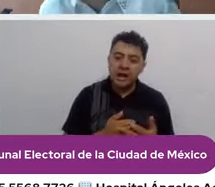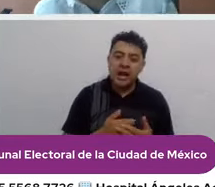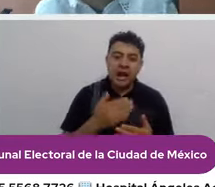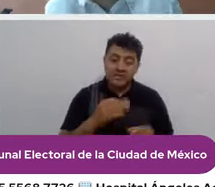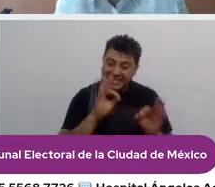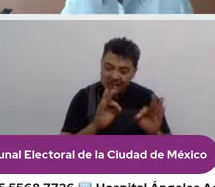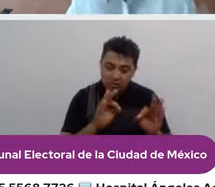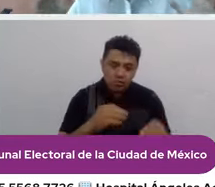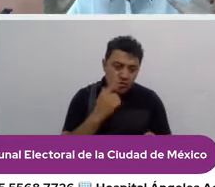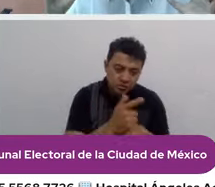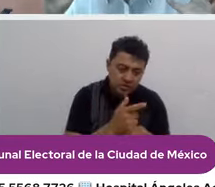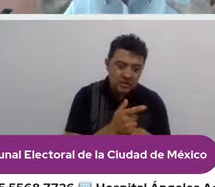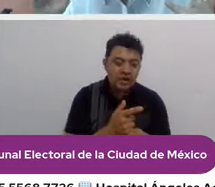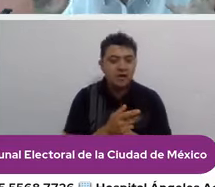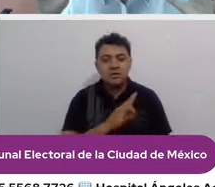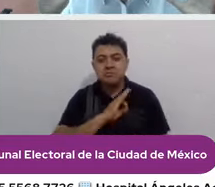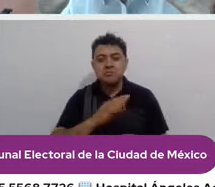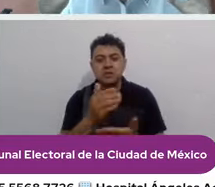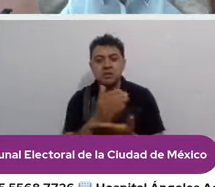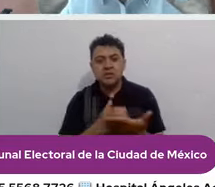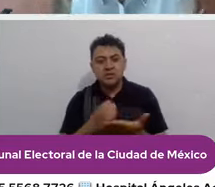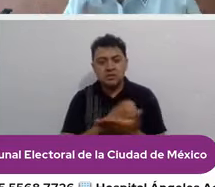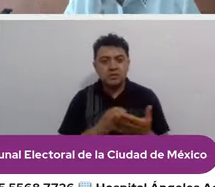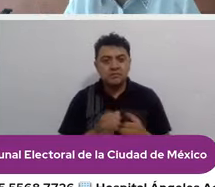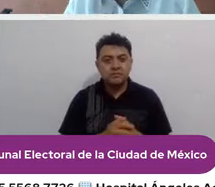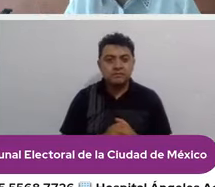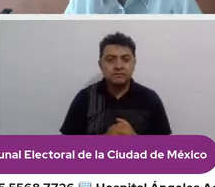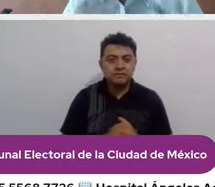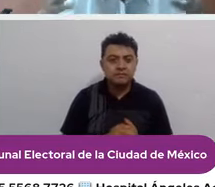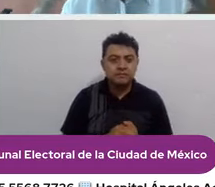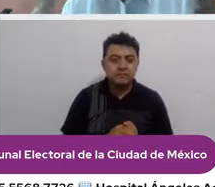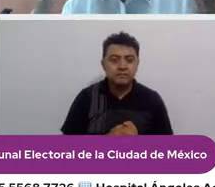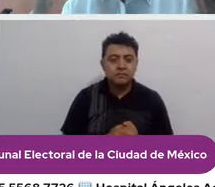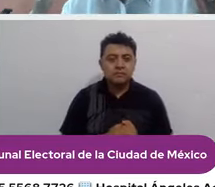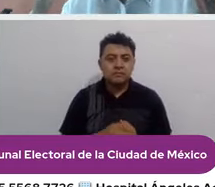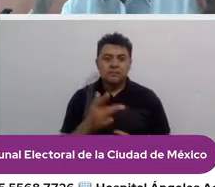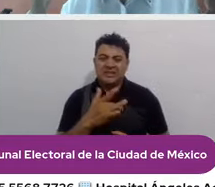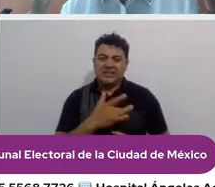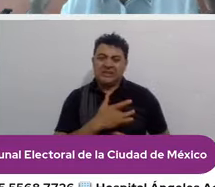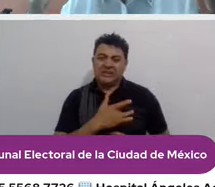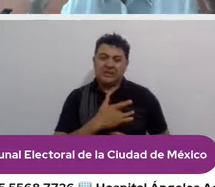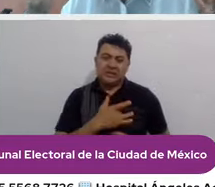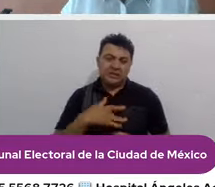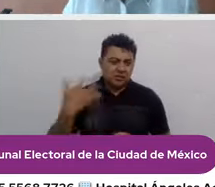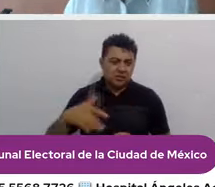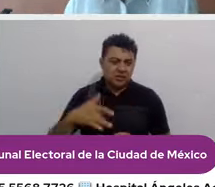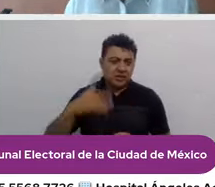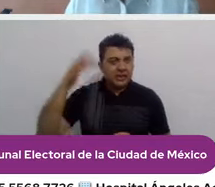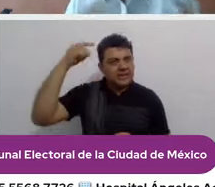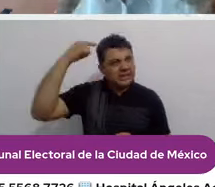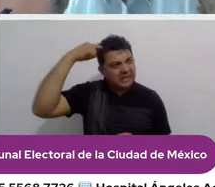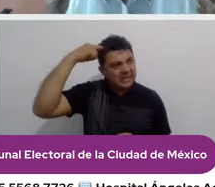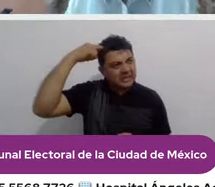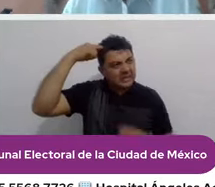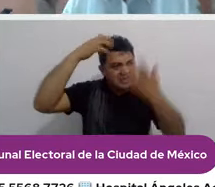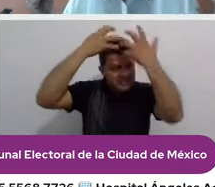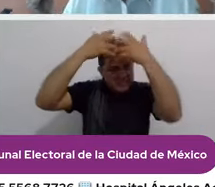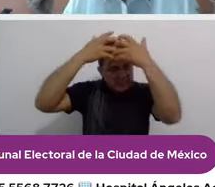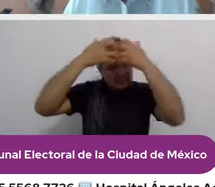usted explicarnos. El oído, ¿no? El corazón duele, el cráneo, el cerebro duele, el